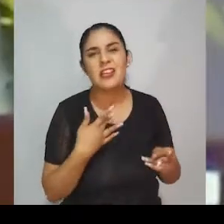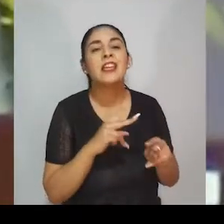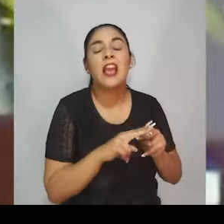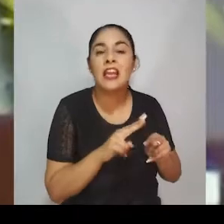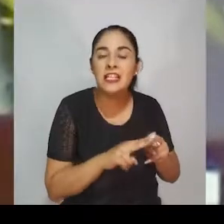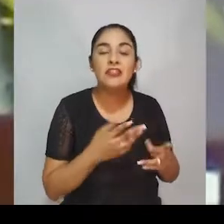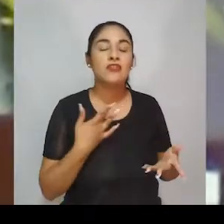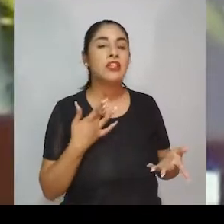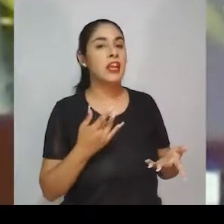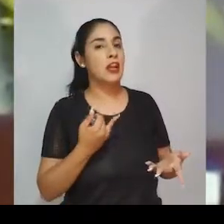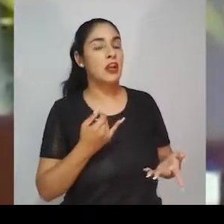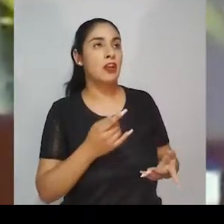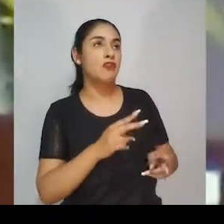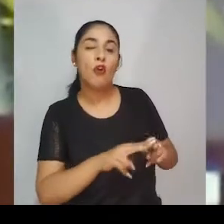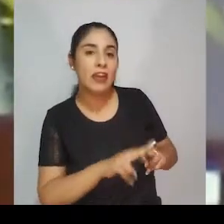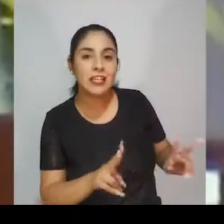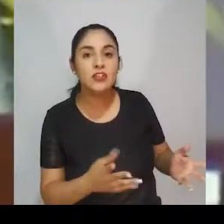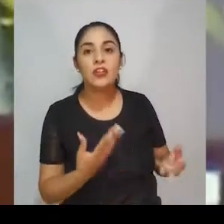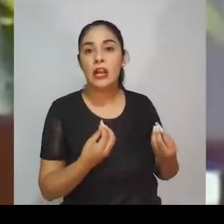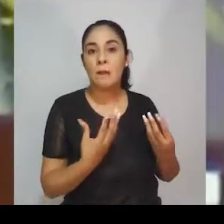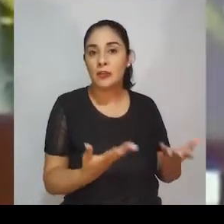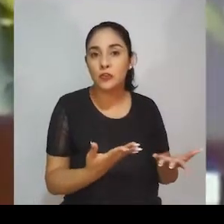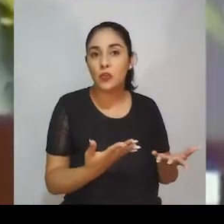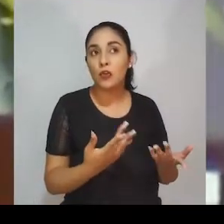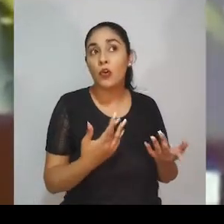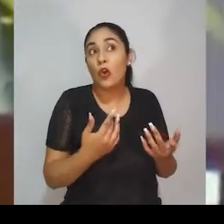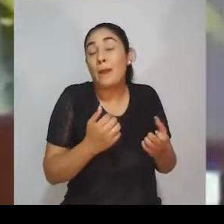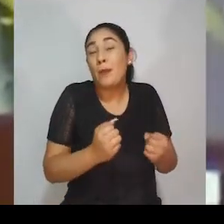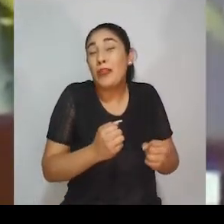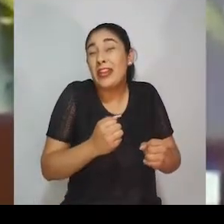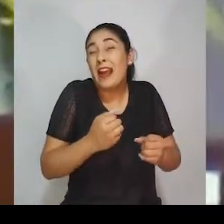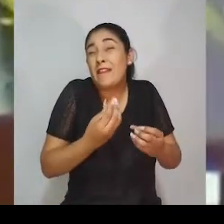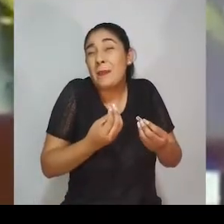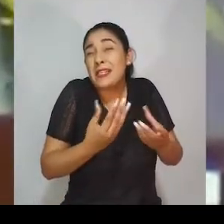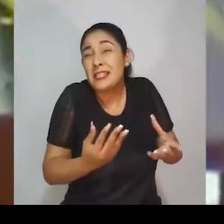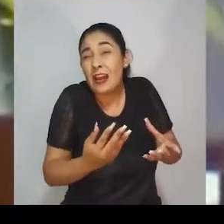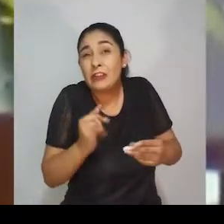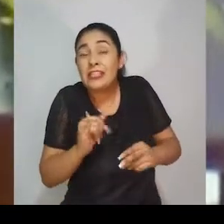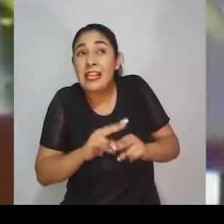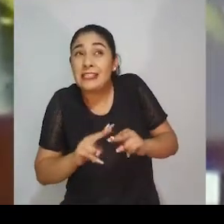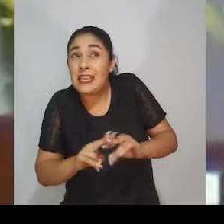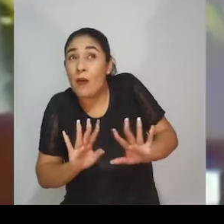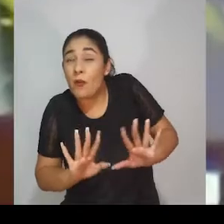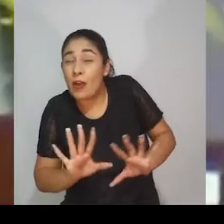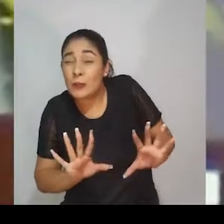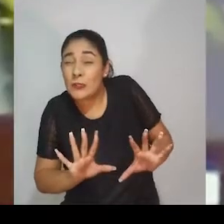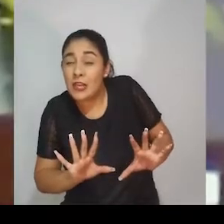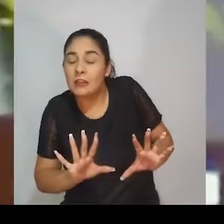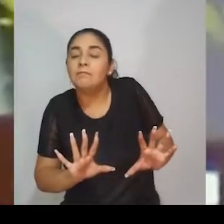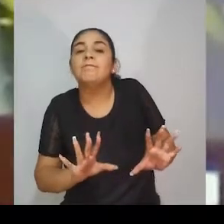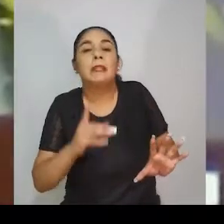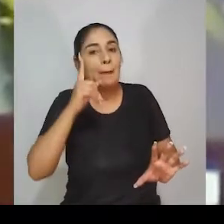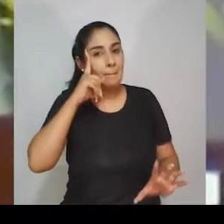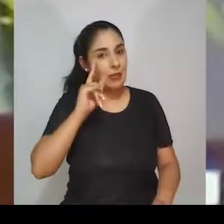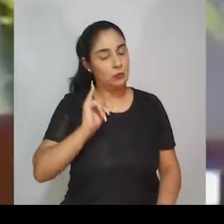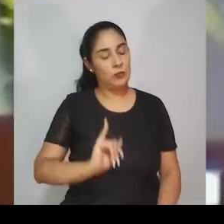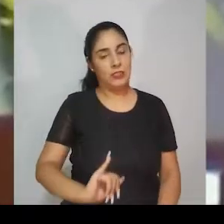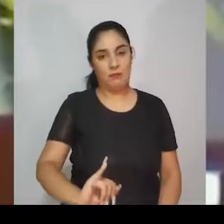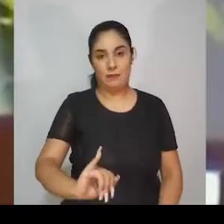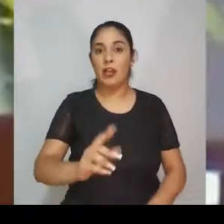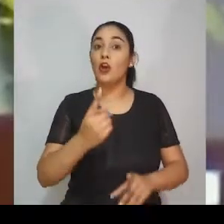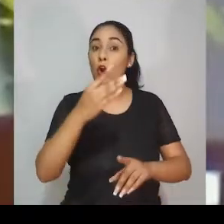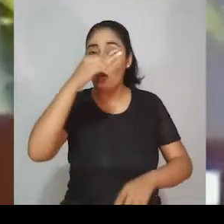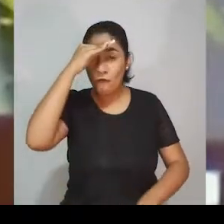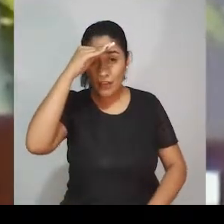que hizo, lo que no hizo, lo que le pasó, lo que le podría haber pasado si hacía algo. Pero siempre con